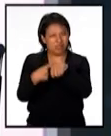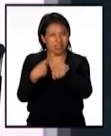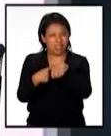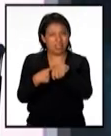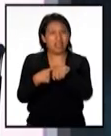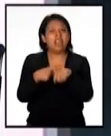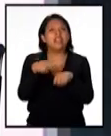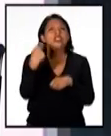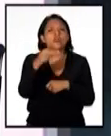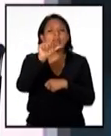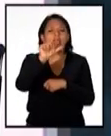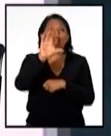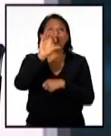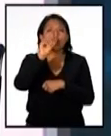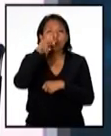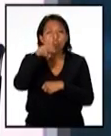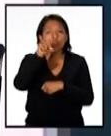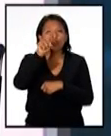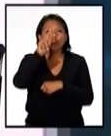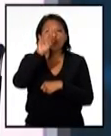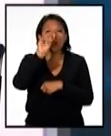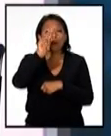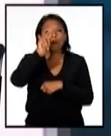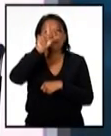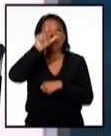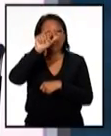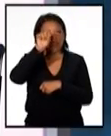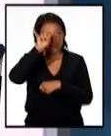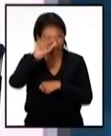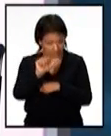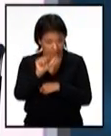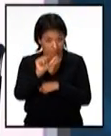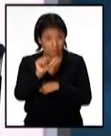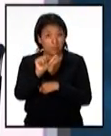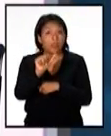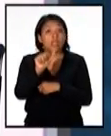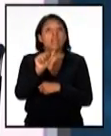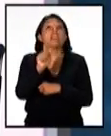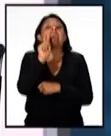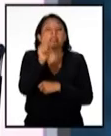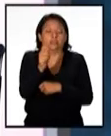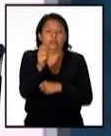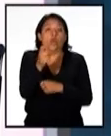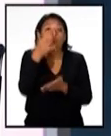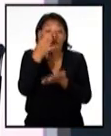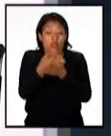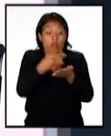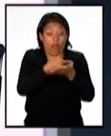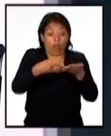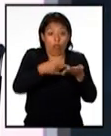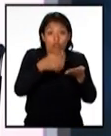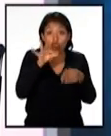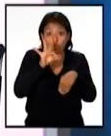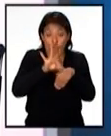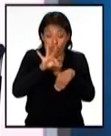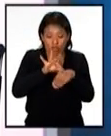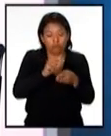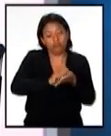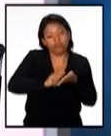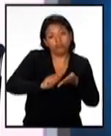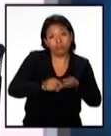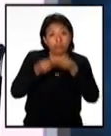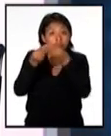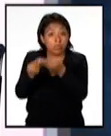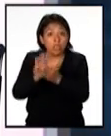llama acondroplasia. La realidad es que no basta con una receta médica para enfrentar este problema y darle solución.